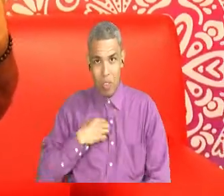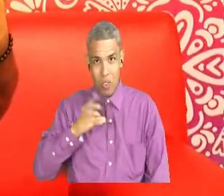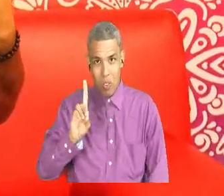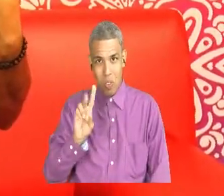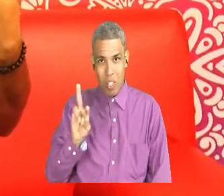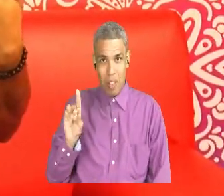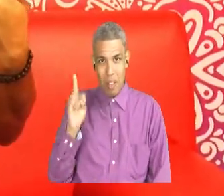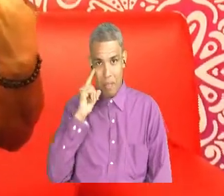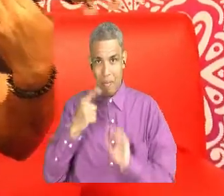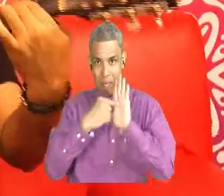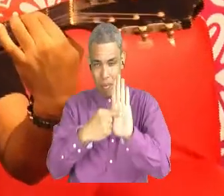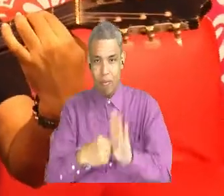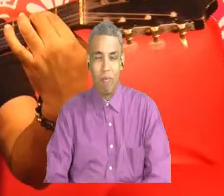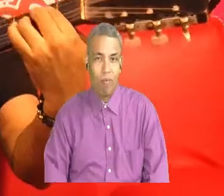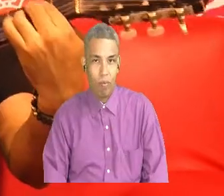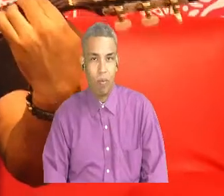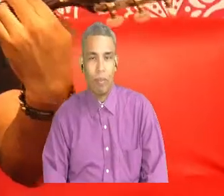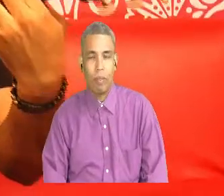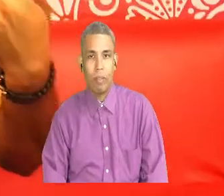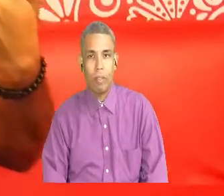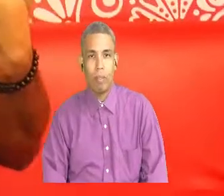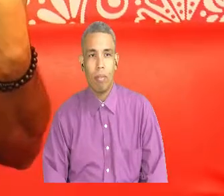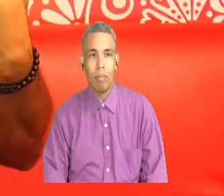culturas. Dice: